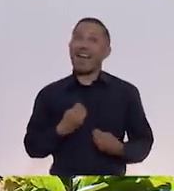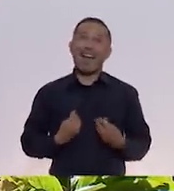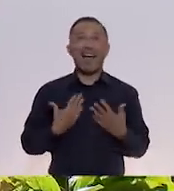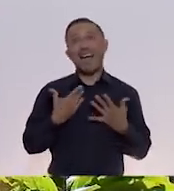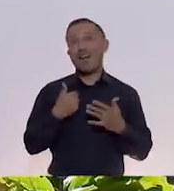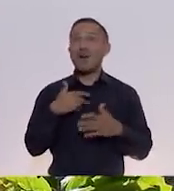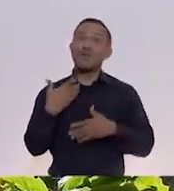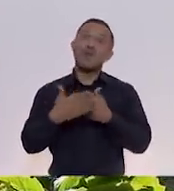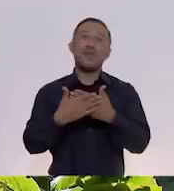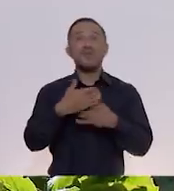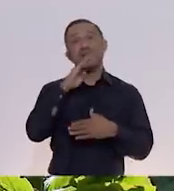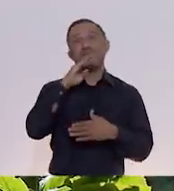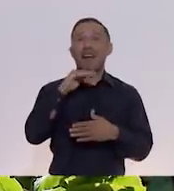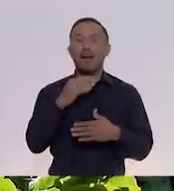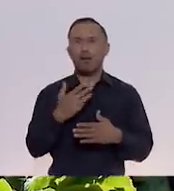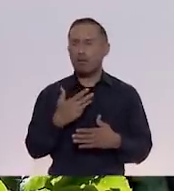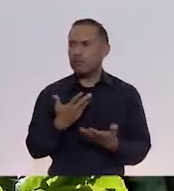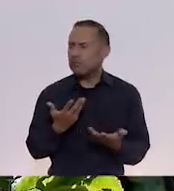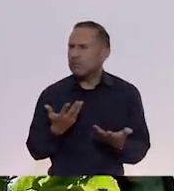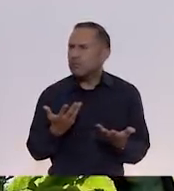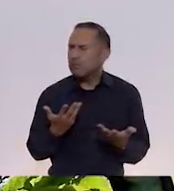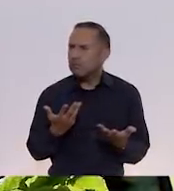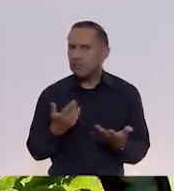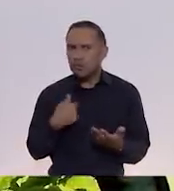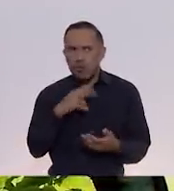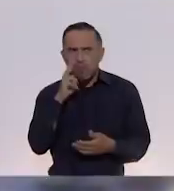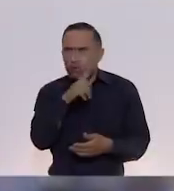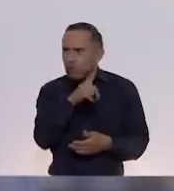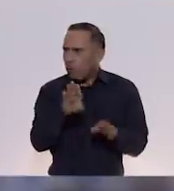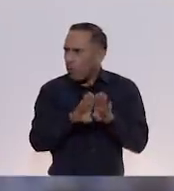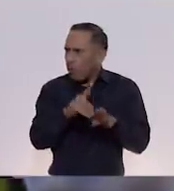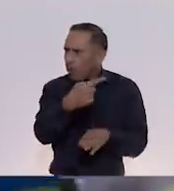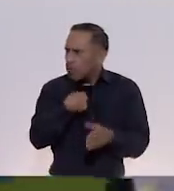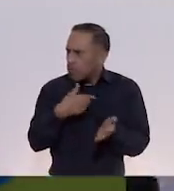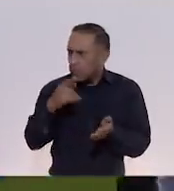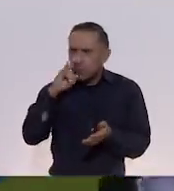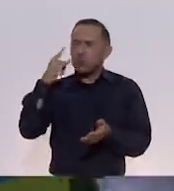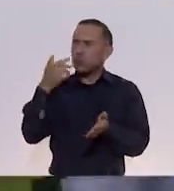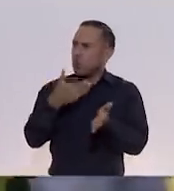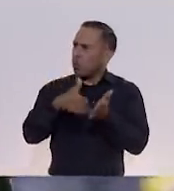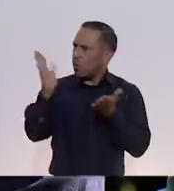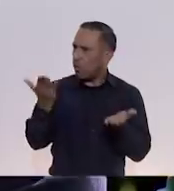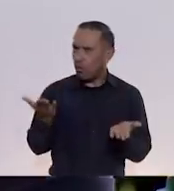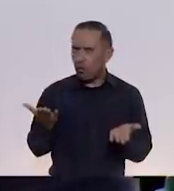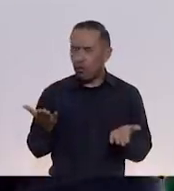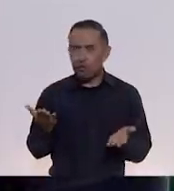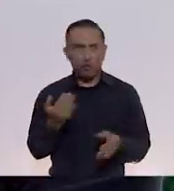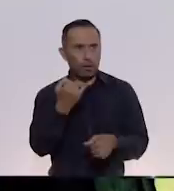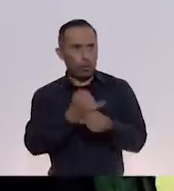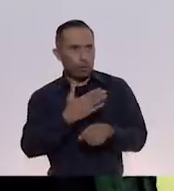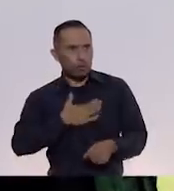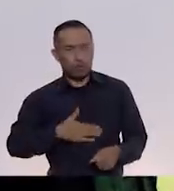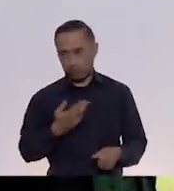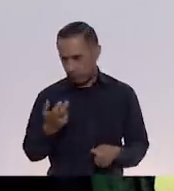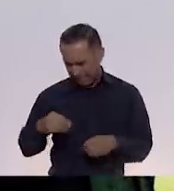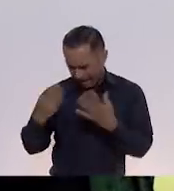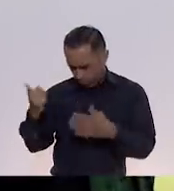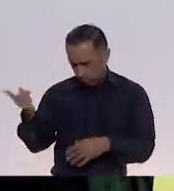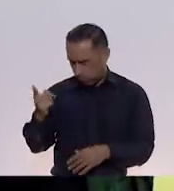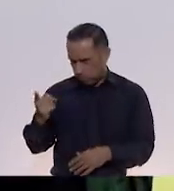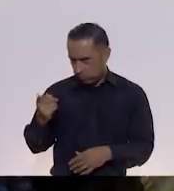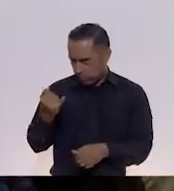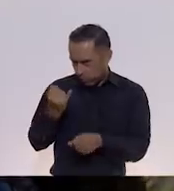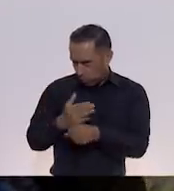mamá. ¿Tú viste que prácticamente me corrió de su oficina? Pero es que no es justo que te hagan eso, tía. Claro que no es justo.